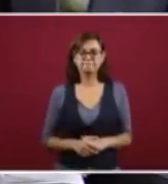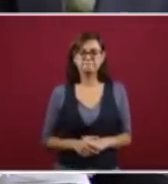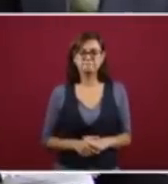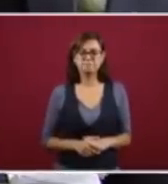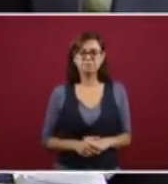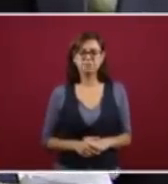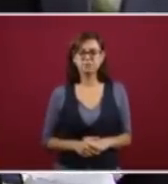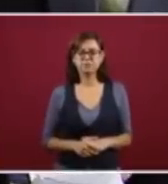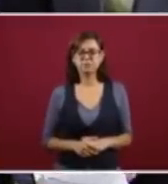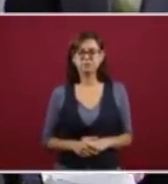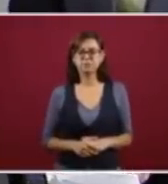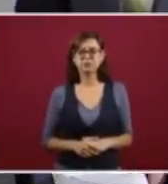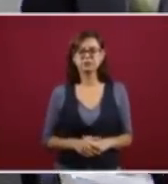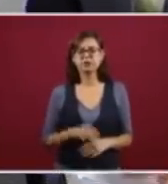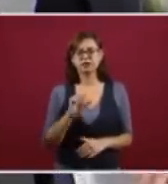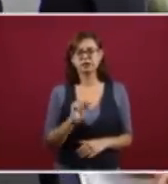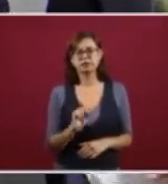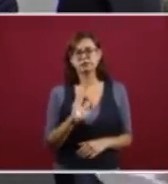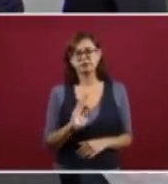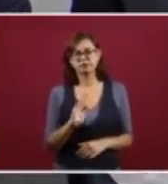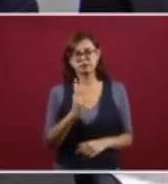La función pública,